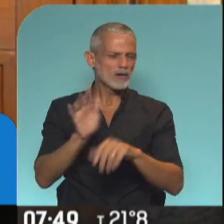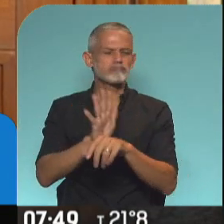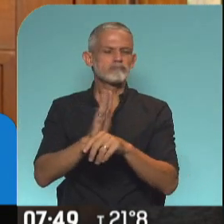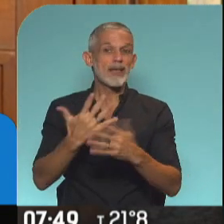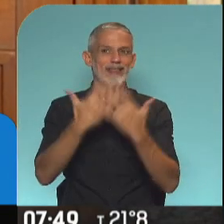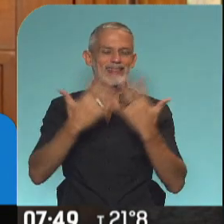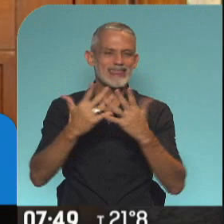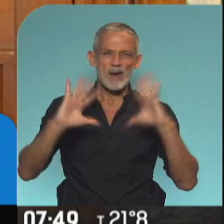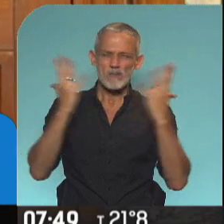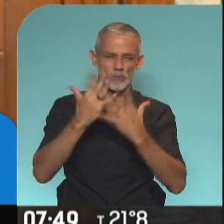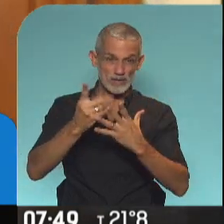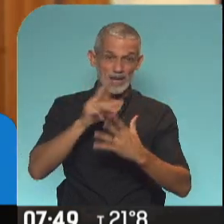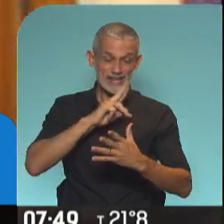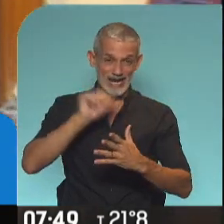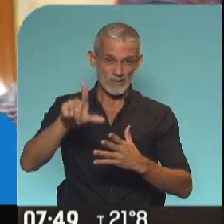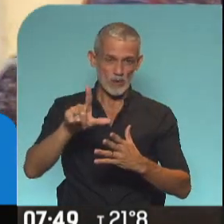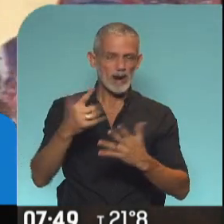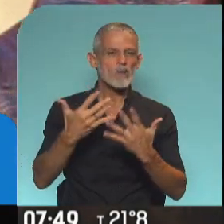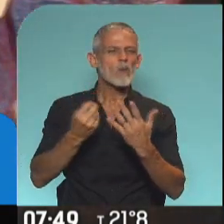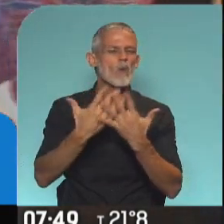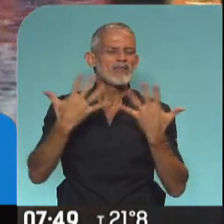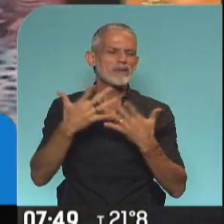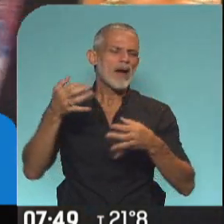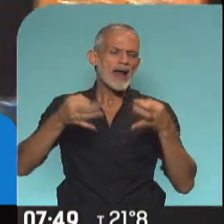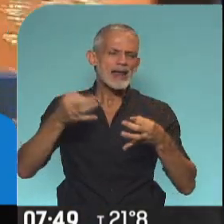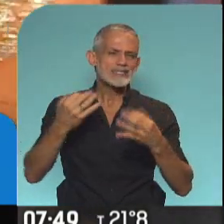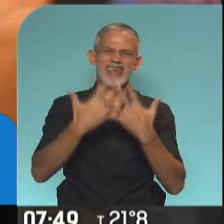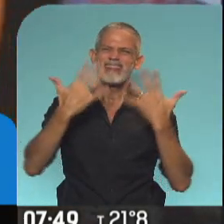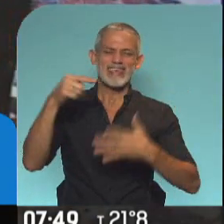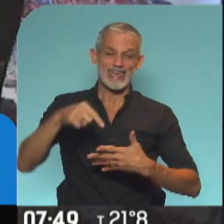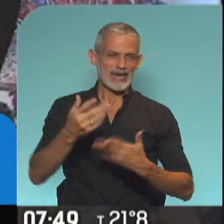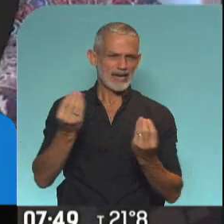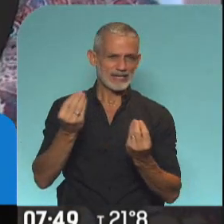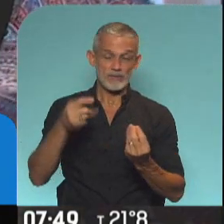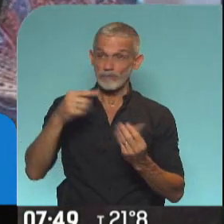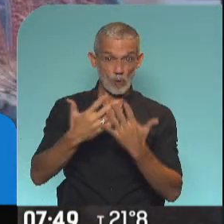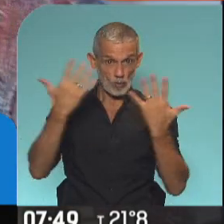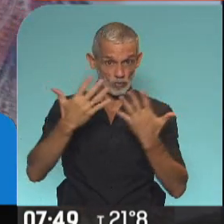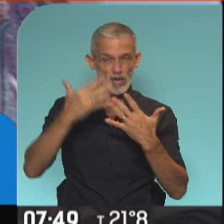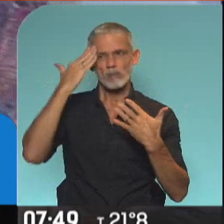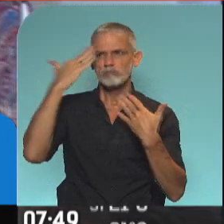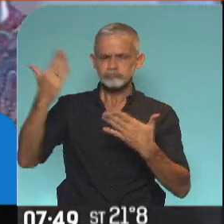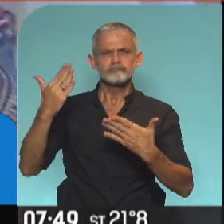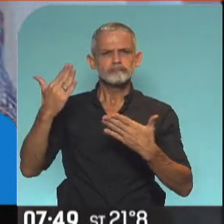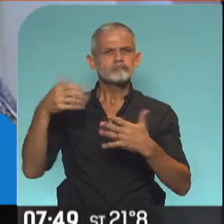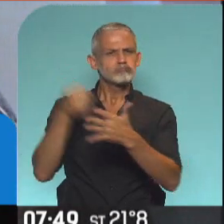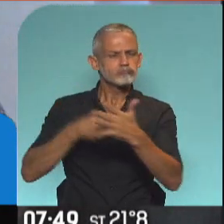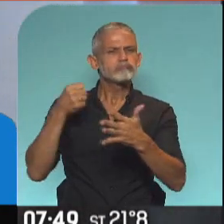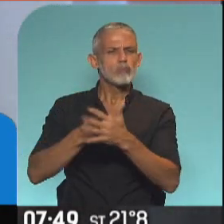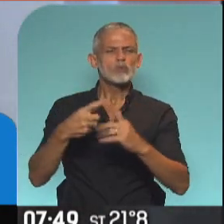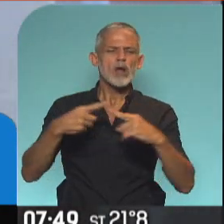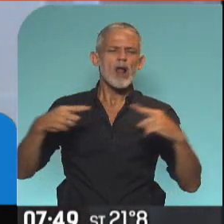marzo, el Día Internacional de la Mujer. Dora, buen día. ¿Qué análisis nos merece este día? Este es un día que conmemora luchas, largas